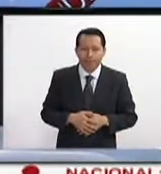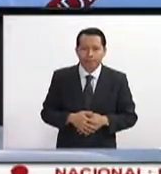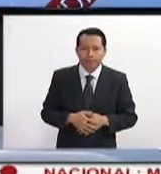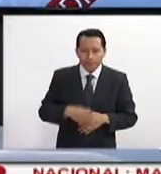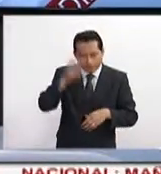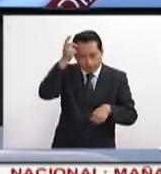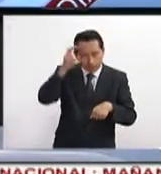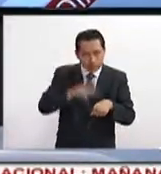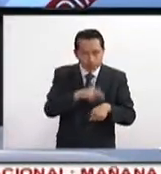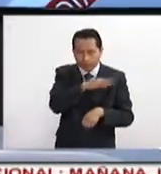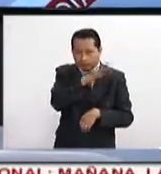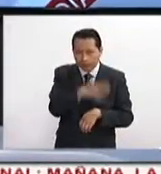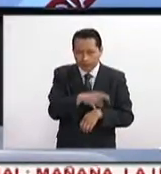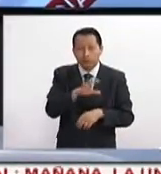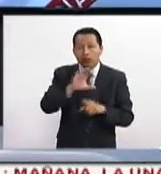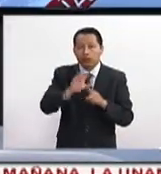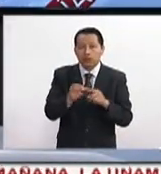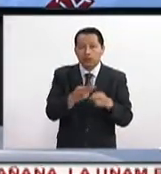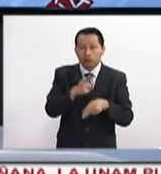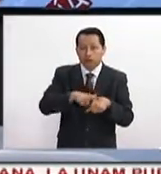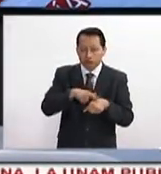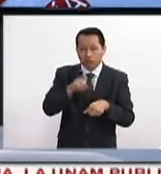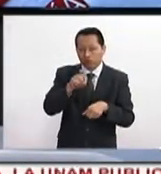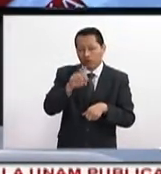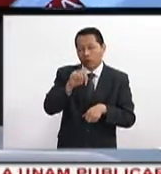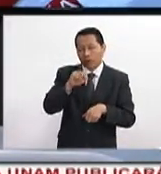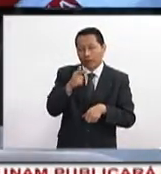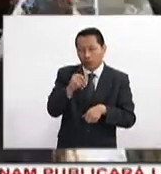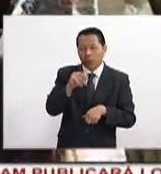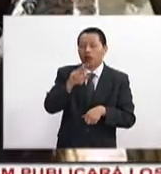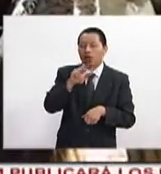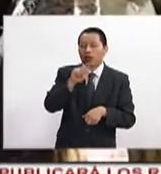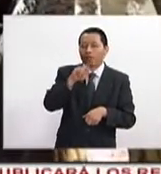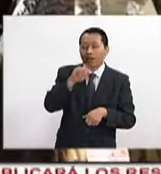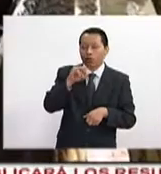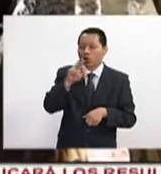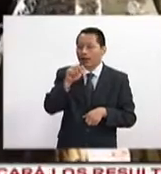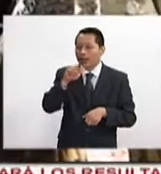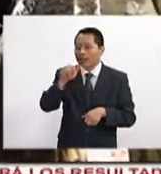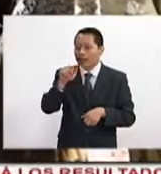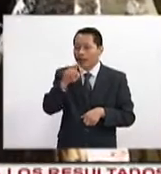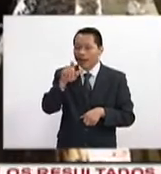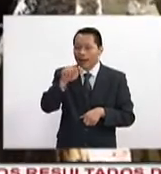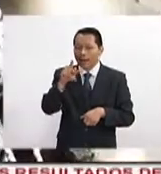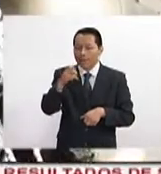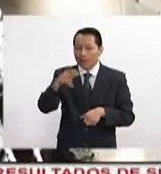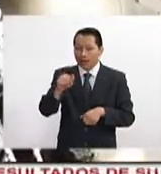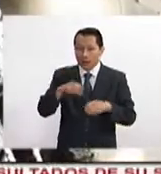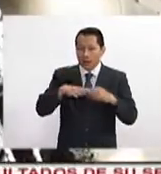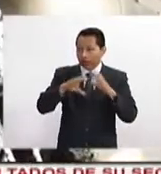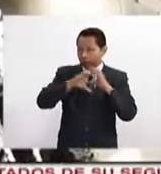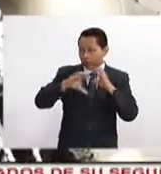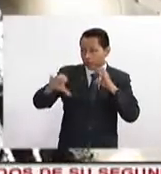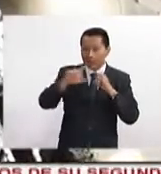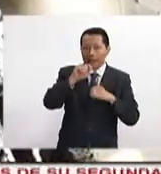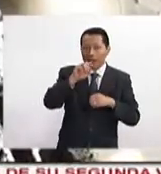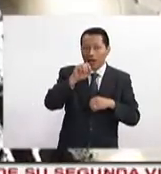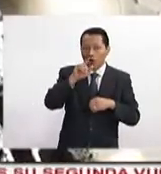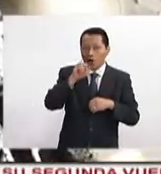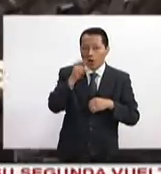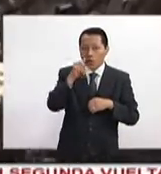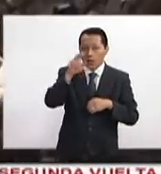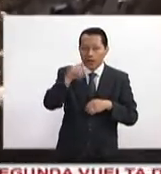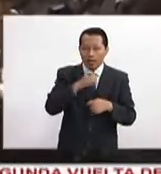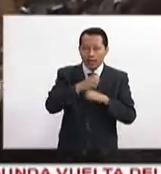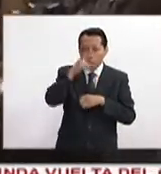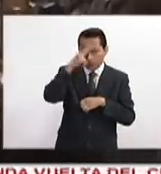El director general de la Comisión Nacional del Agua, Roberto Ramírez de la Parra, supervisó las obras del túnel emisor Oriente en Teoloyucan, en el Estado